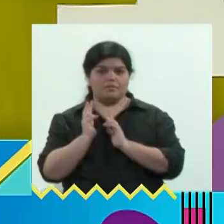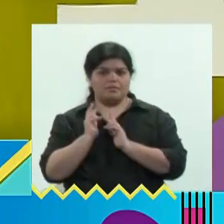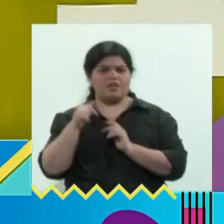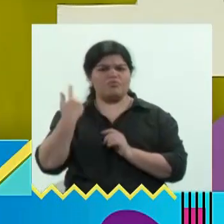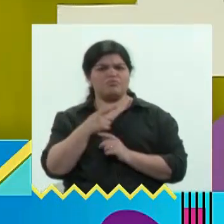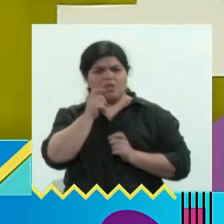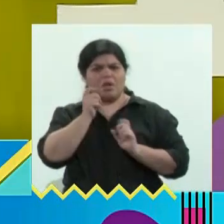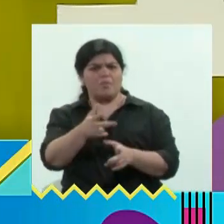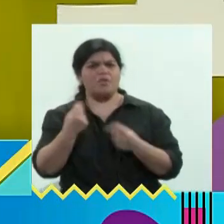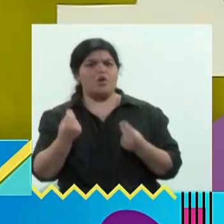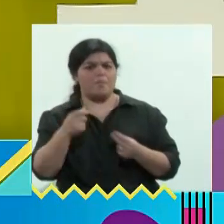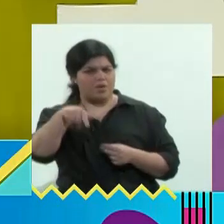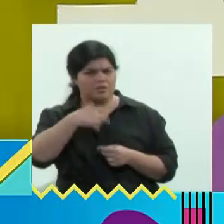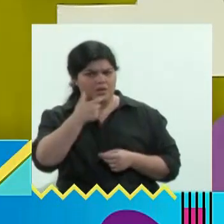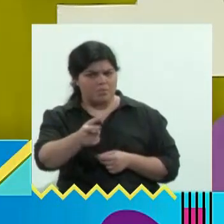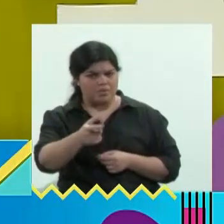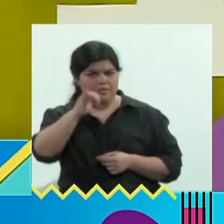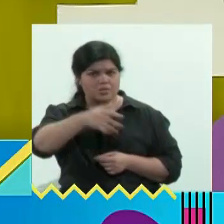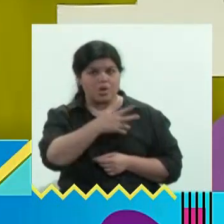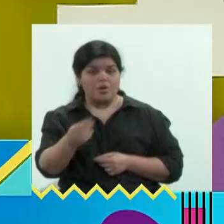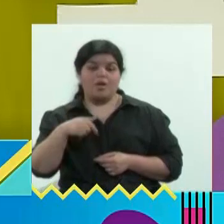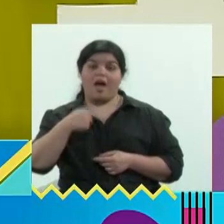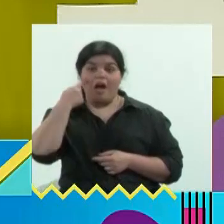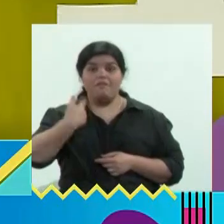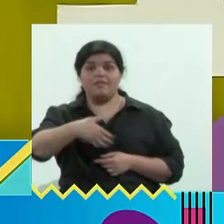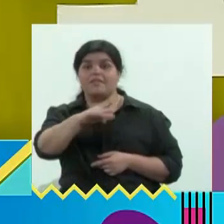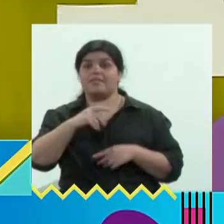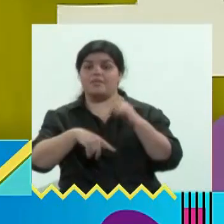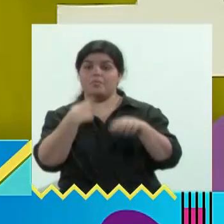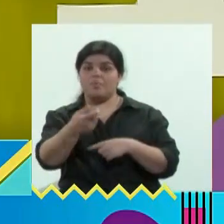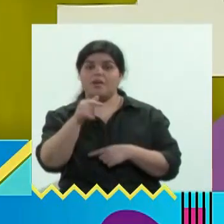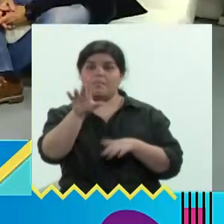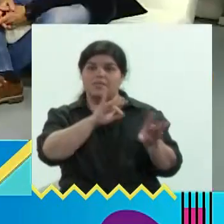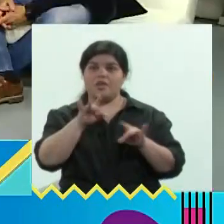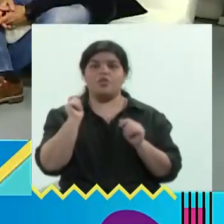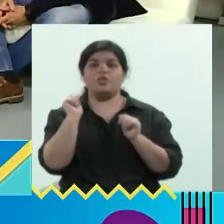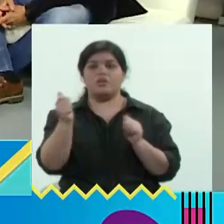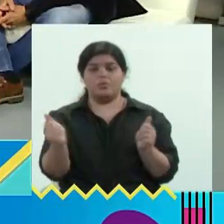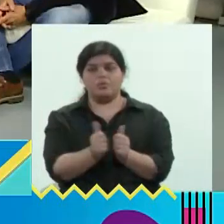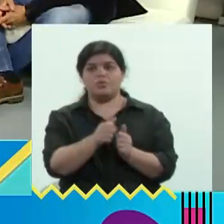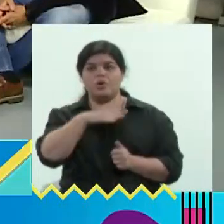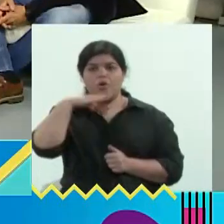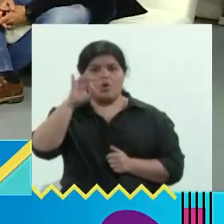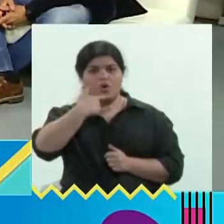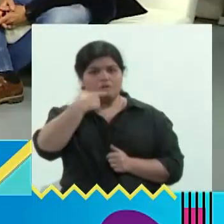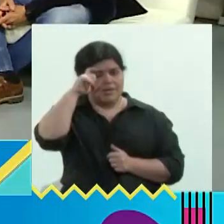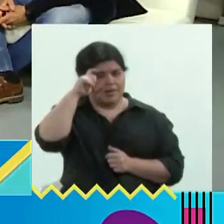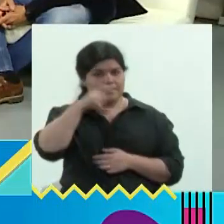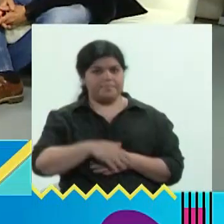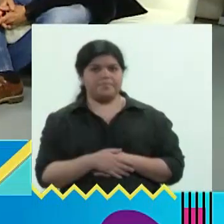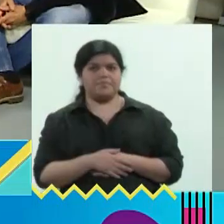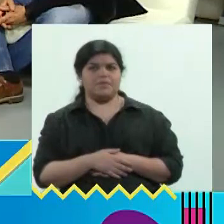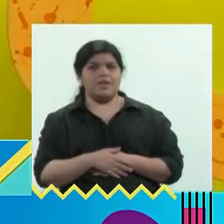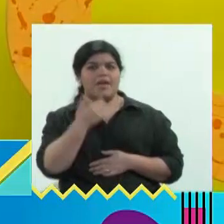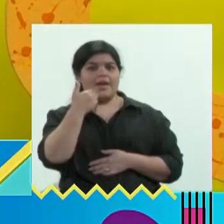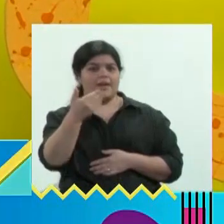¿Es esta una? Bueno, vamos a intentar verlo, vamos a verlo con nuestros invitados. Está con nosotros José María Silvestro Geuna.